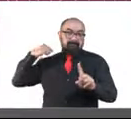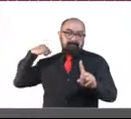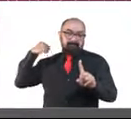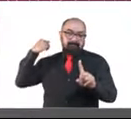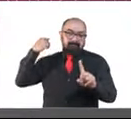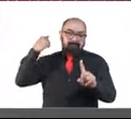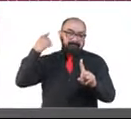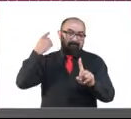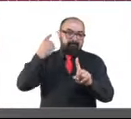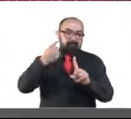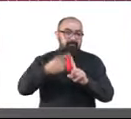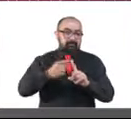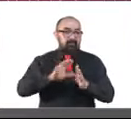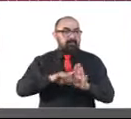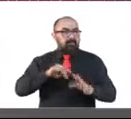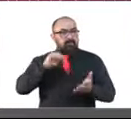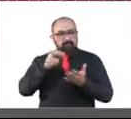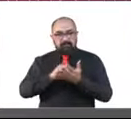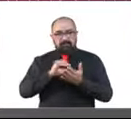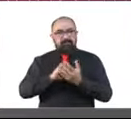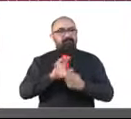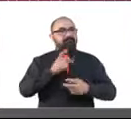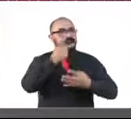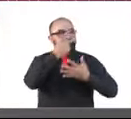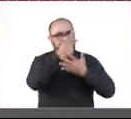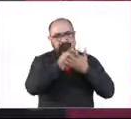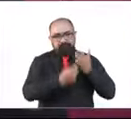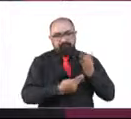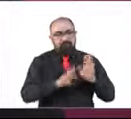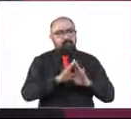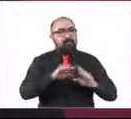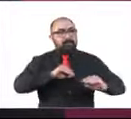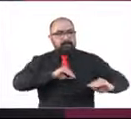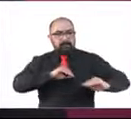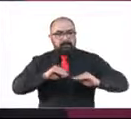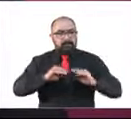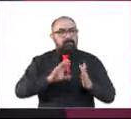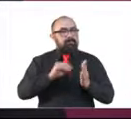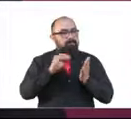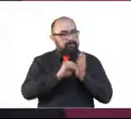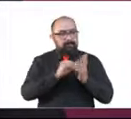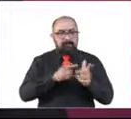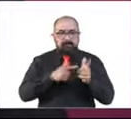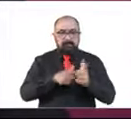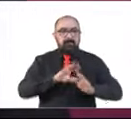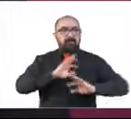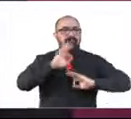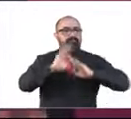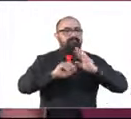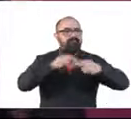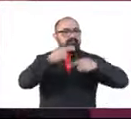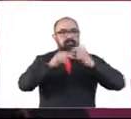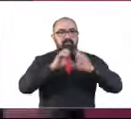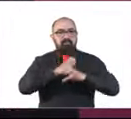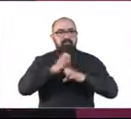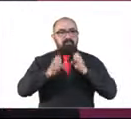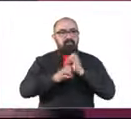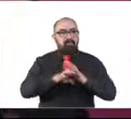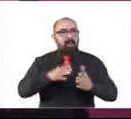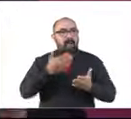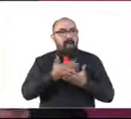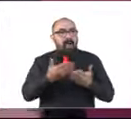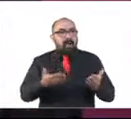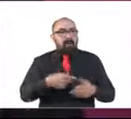actividad de tener estos programas, tener estas actividades. El otro día me preguntaban que cuáles son las medidas nuevas que